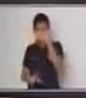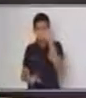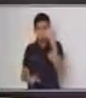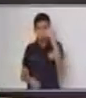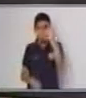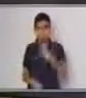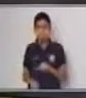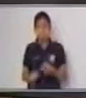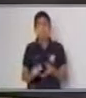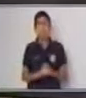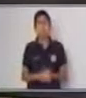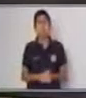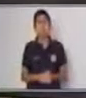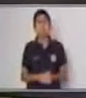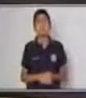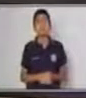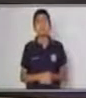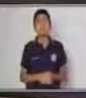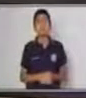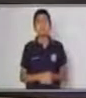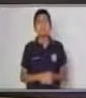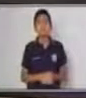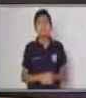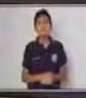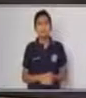va de la siguiente forma.